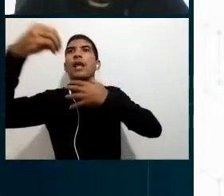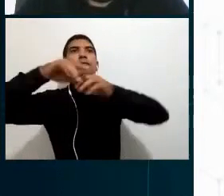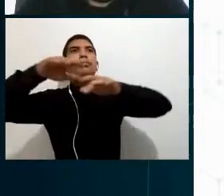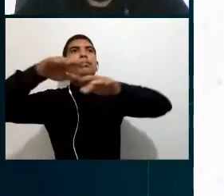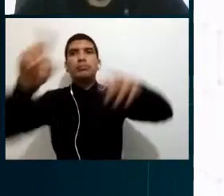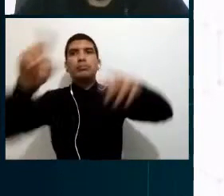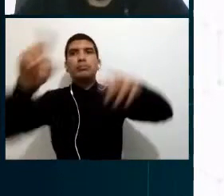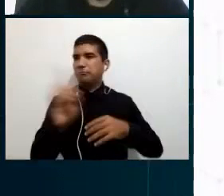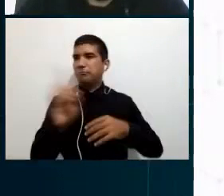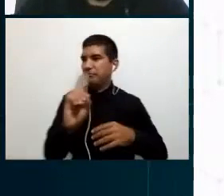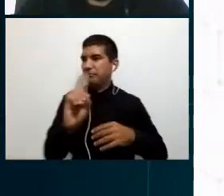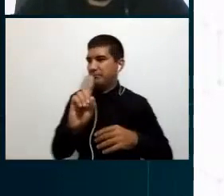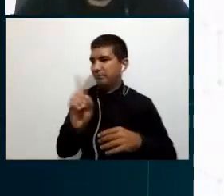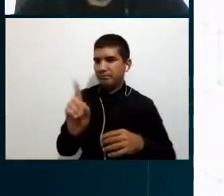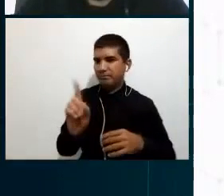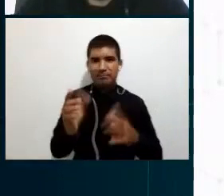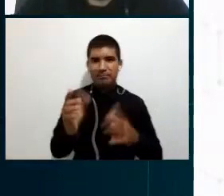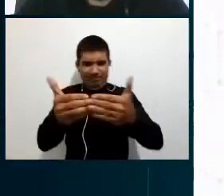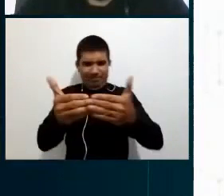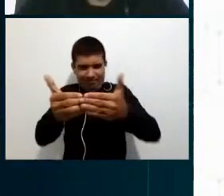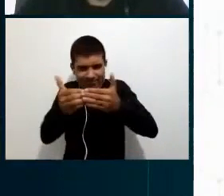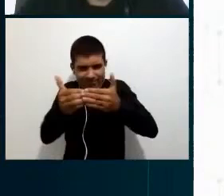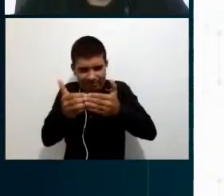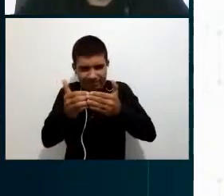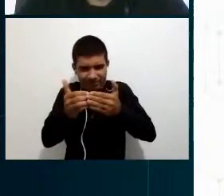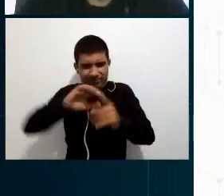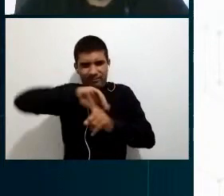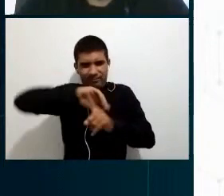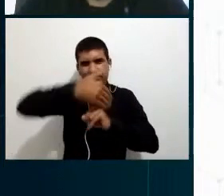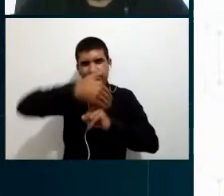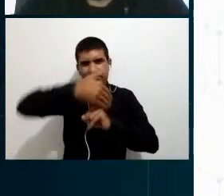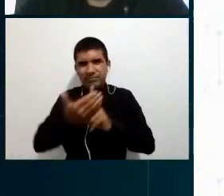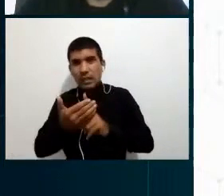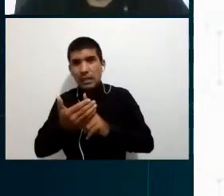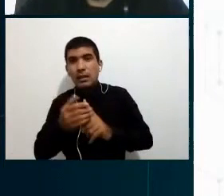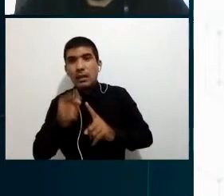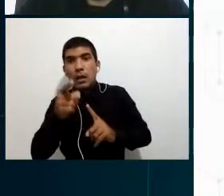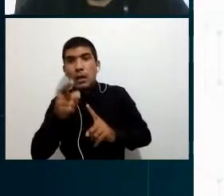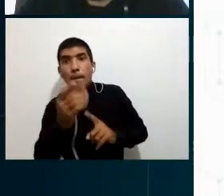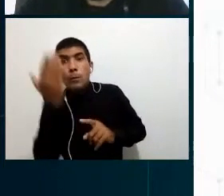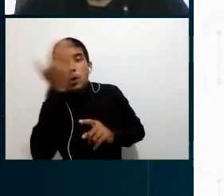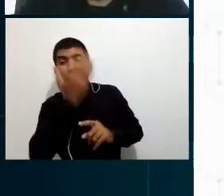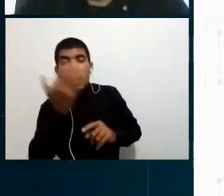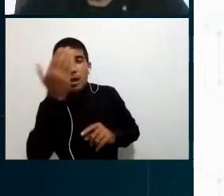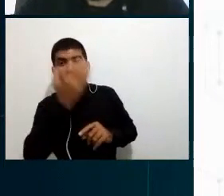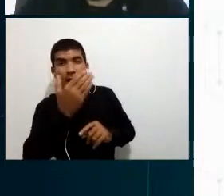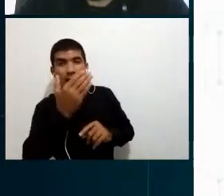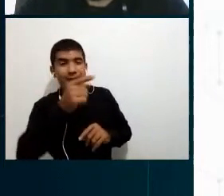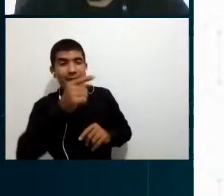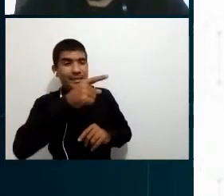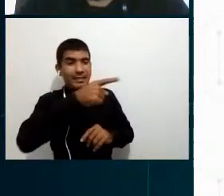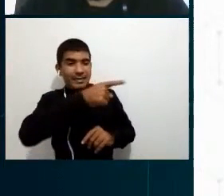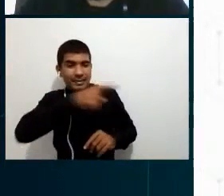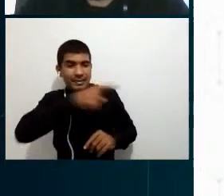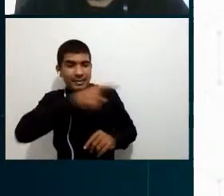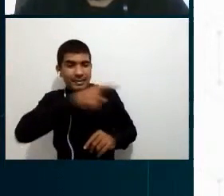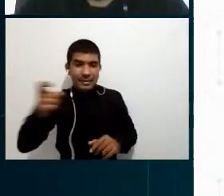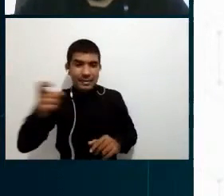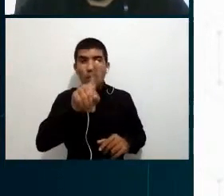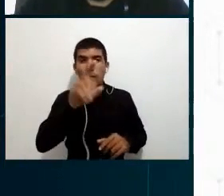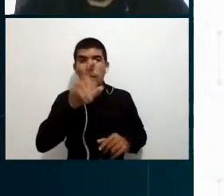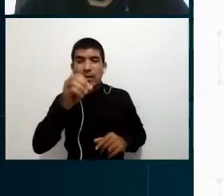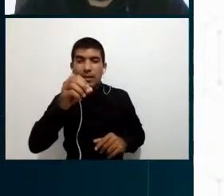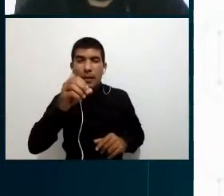tenemos el módulo de la GIS, el barraje, barra 1, barra 2. Por acá tenemos lo que es el